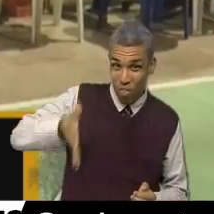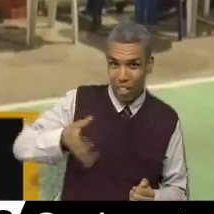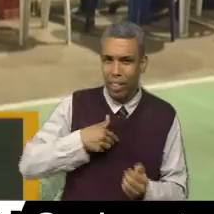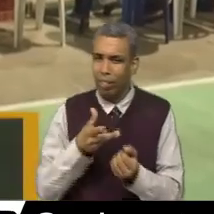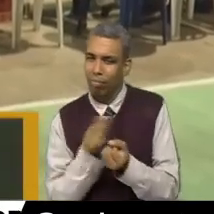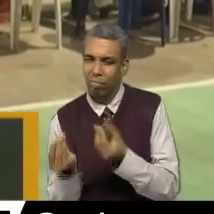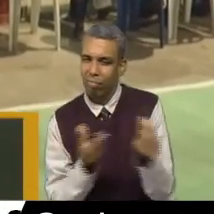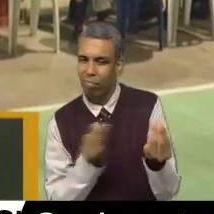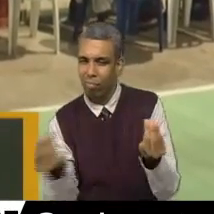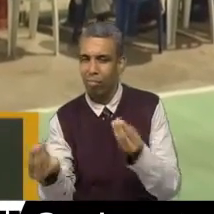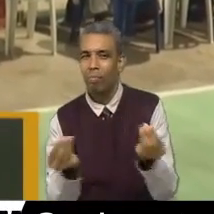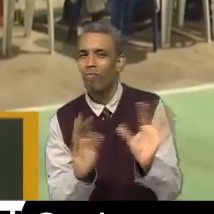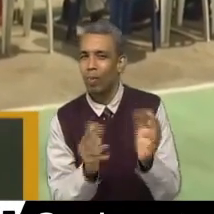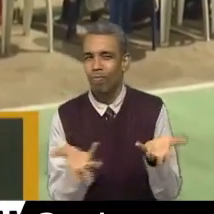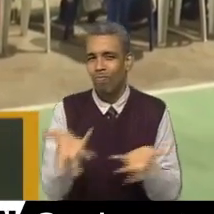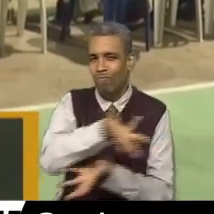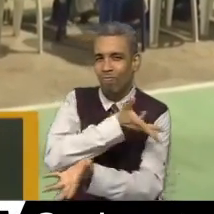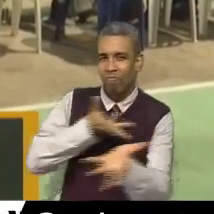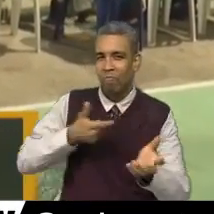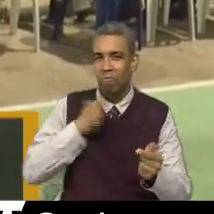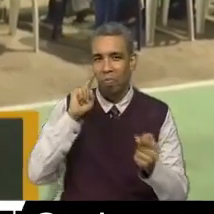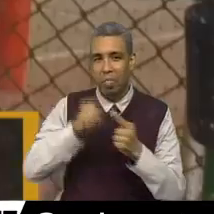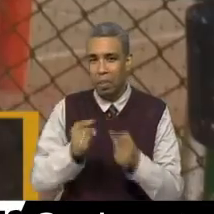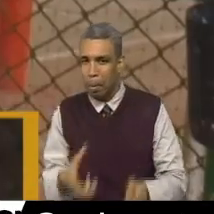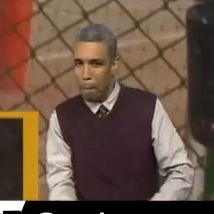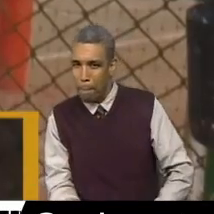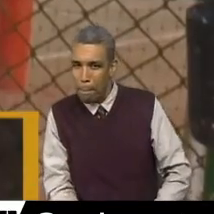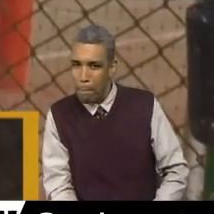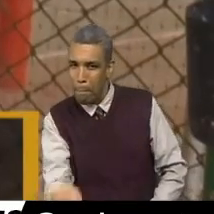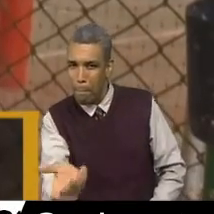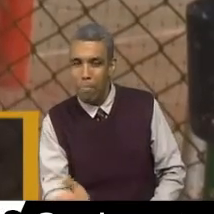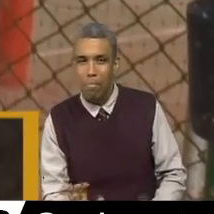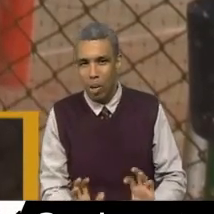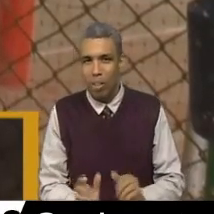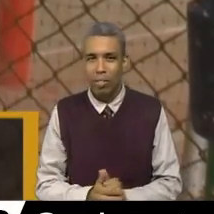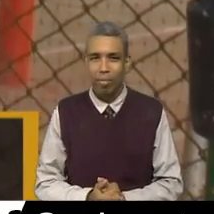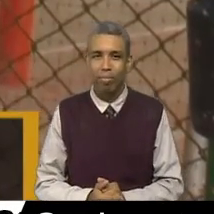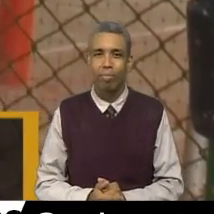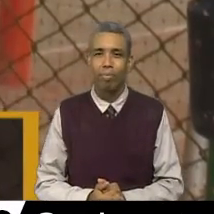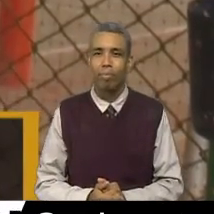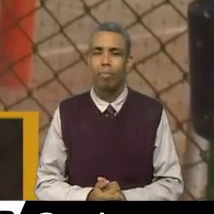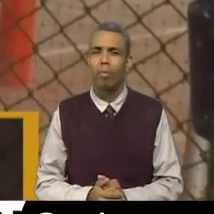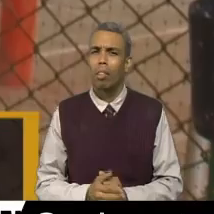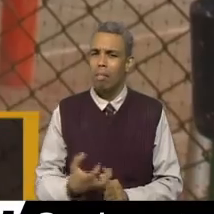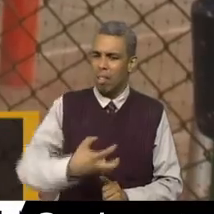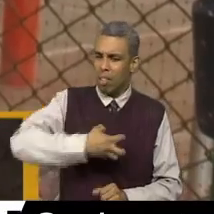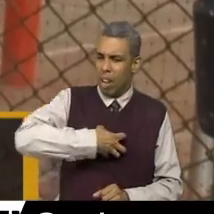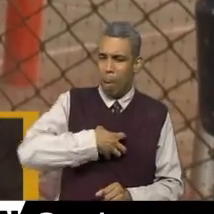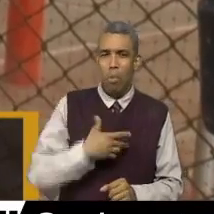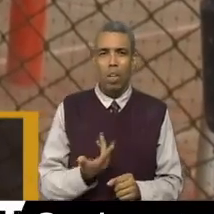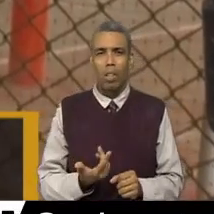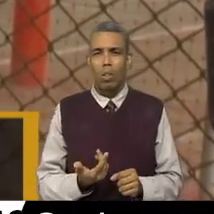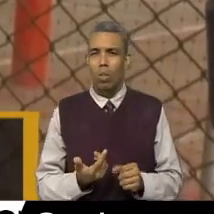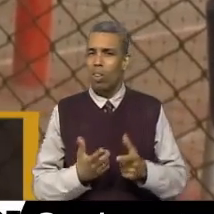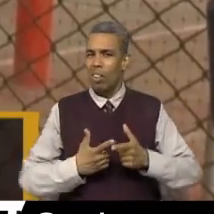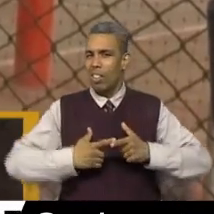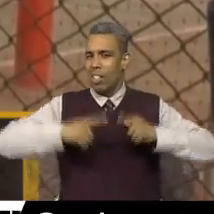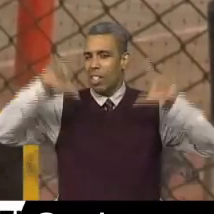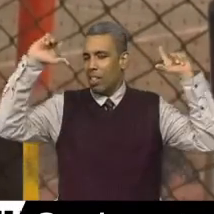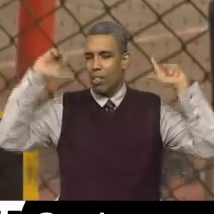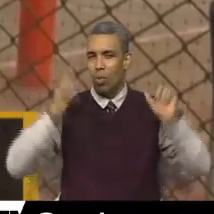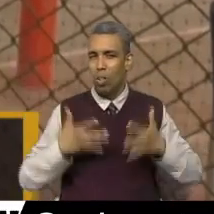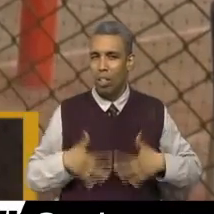abierto de juegos autóctonos con el minitejo, el tejo y el bolo. Nosotros este es un campeonato abierto para socios, particulares en